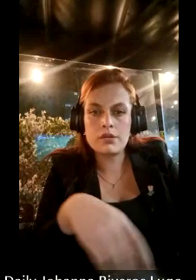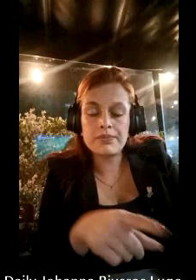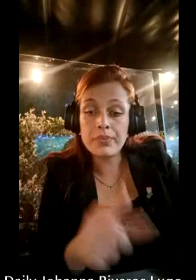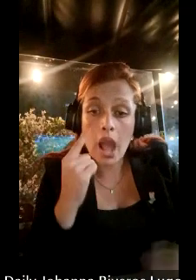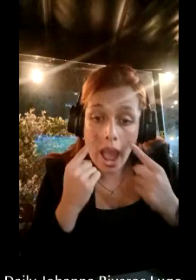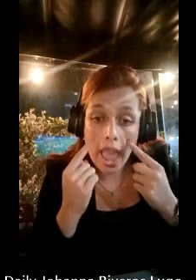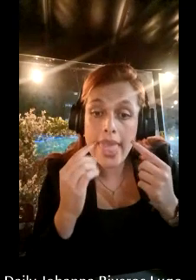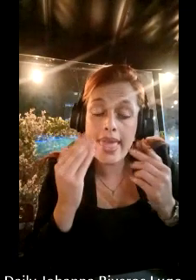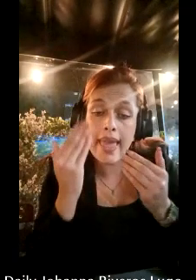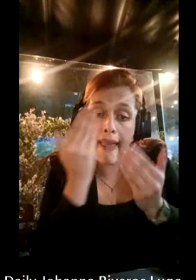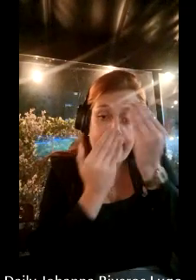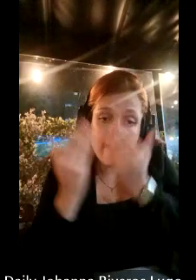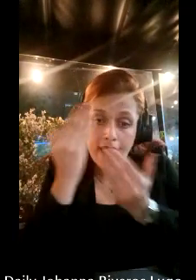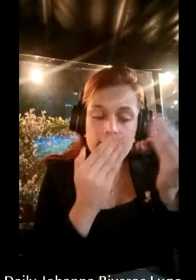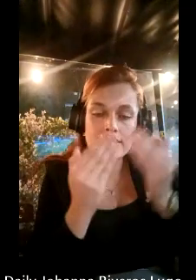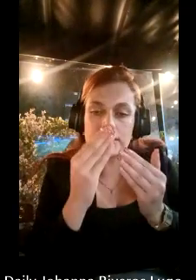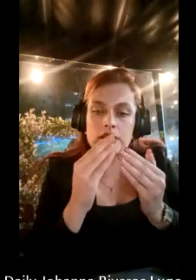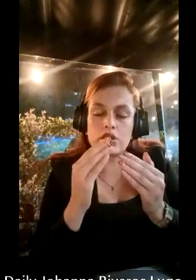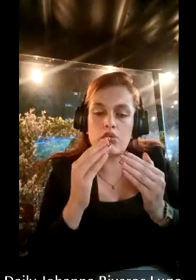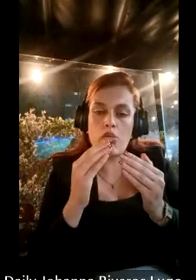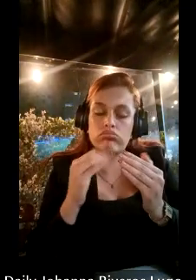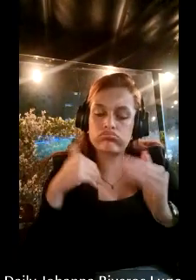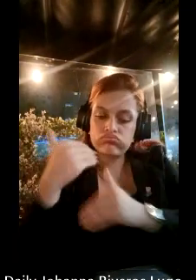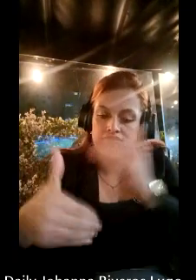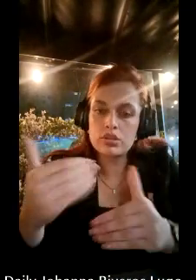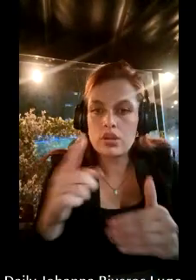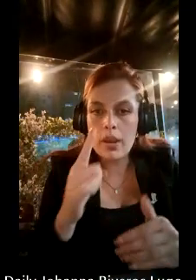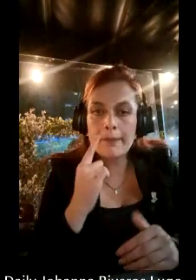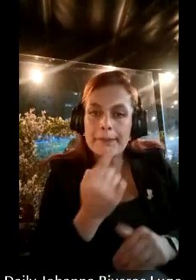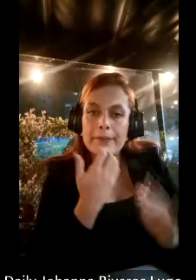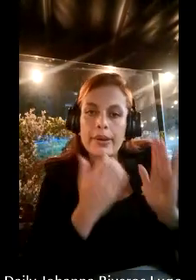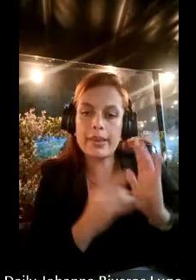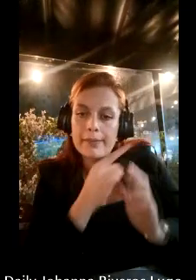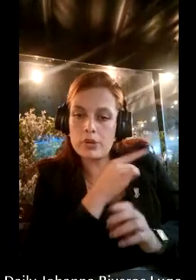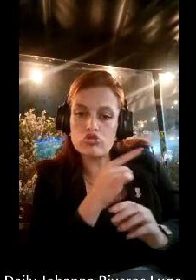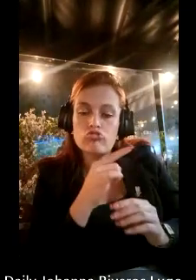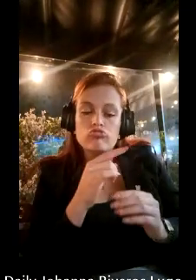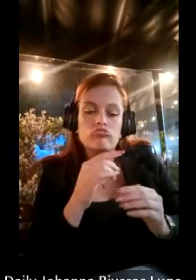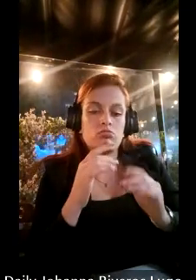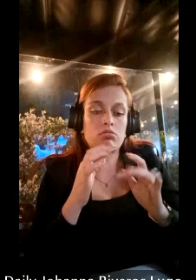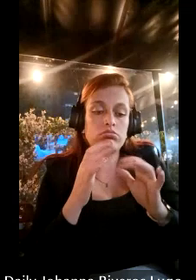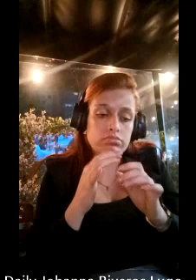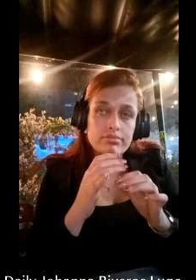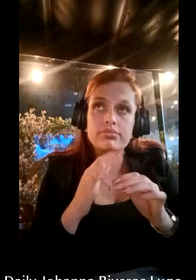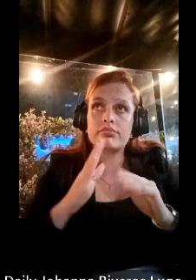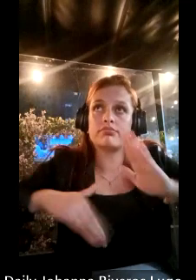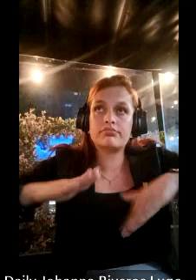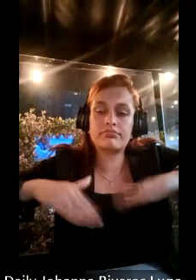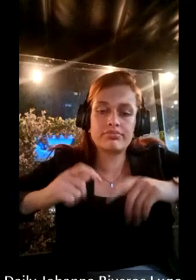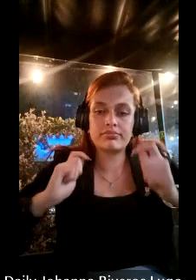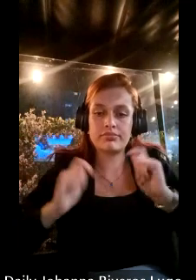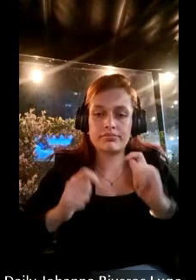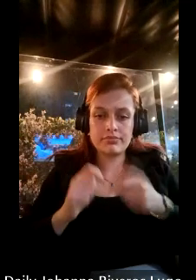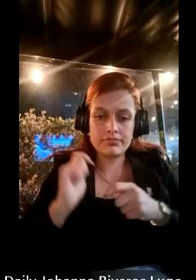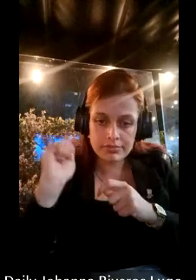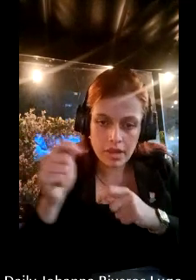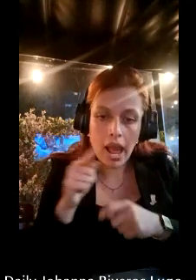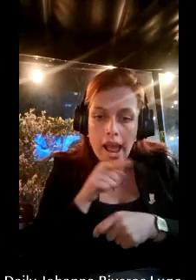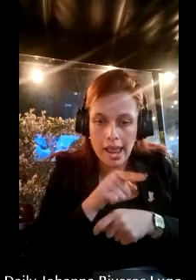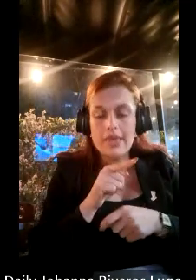diferentes maneras, como por ejemplo en el diseño de instrumentos musicales. Entonces acá